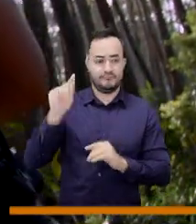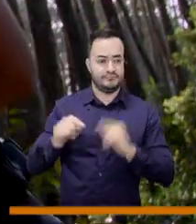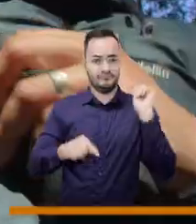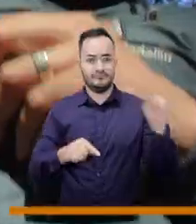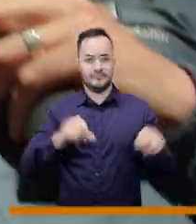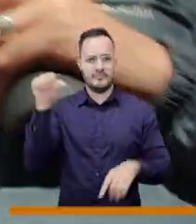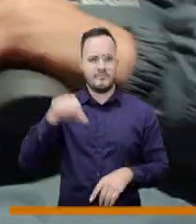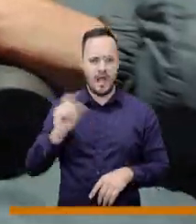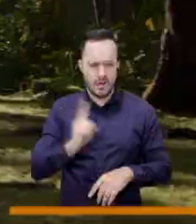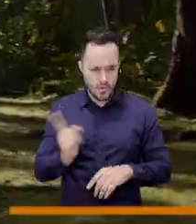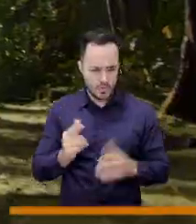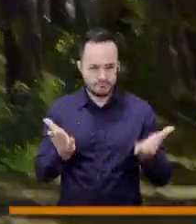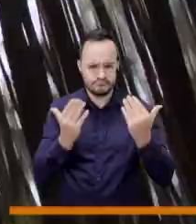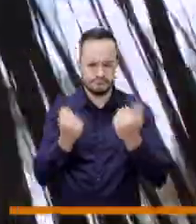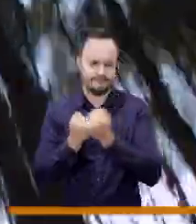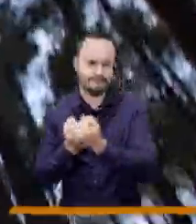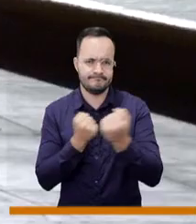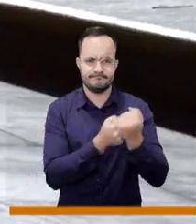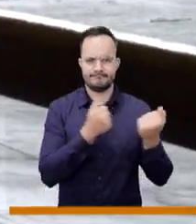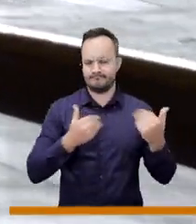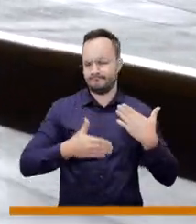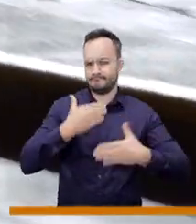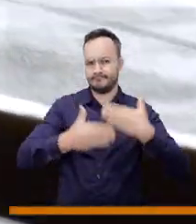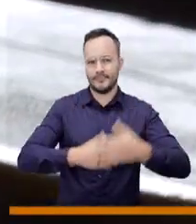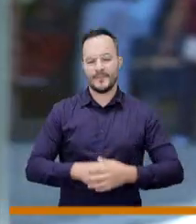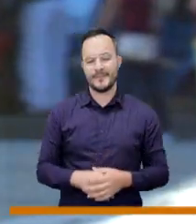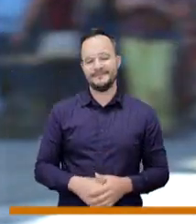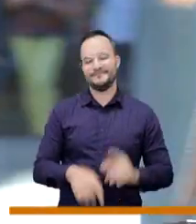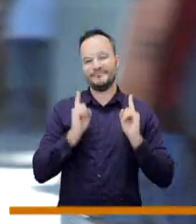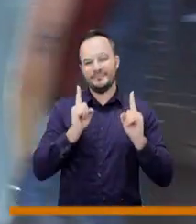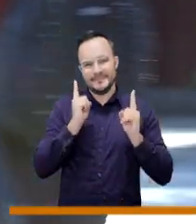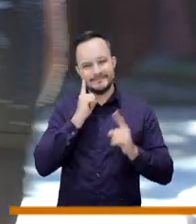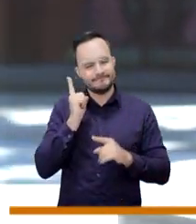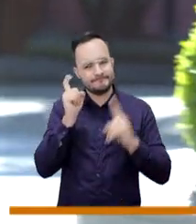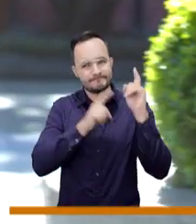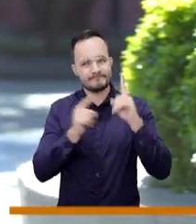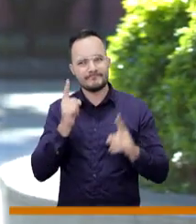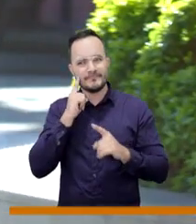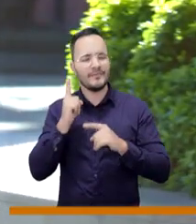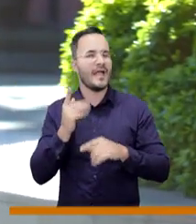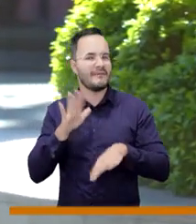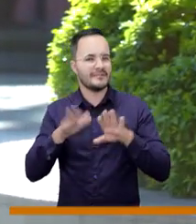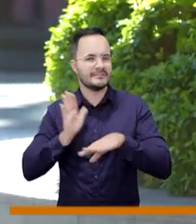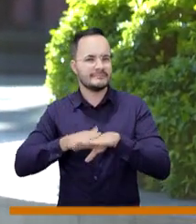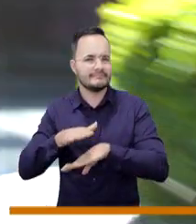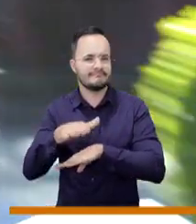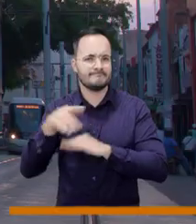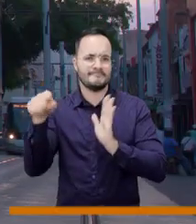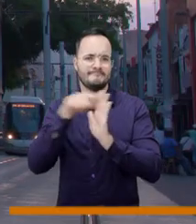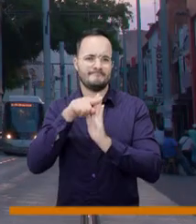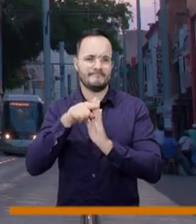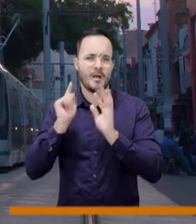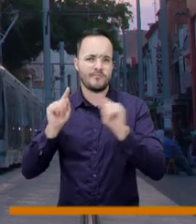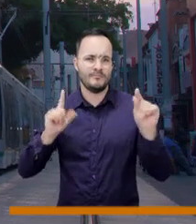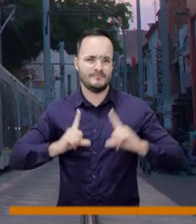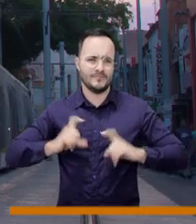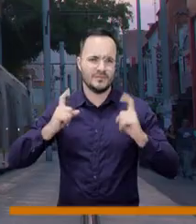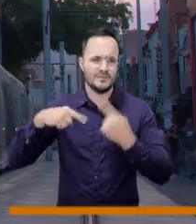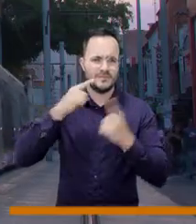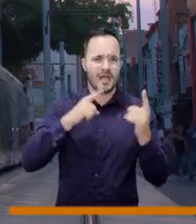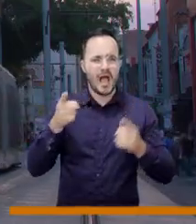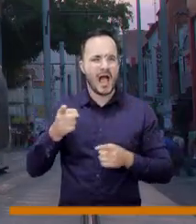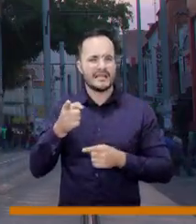podemos estigmatizar, por el contrario, apoyarlo. Pero tenemos que trabajar sobre las externalidades negativas del turismo.